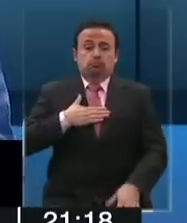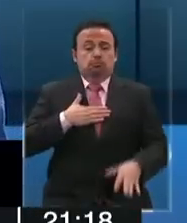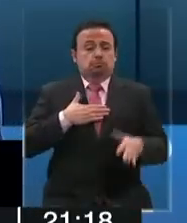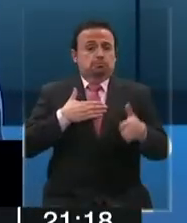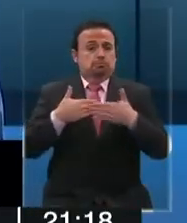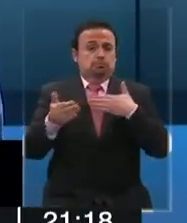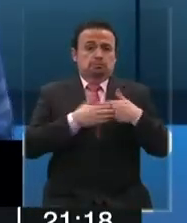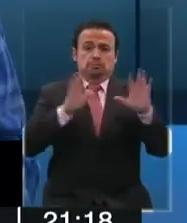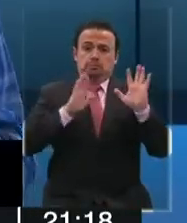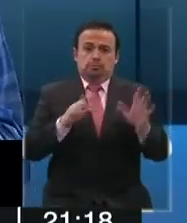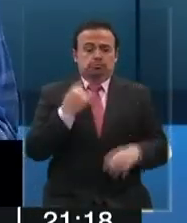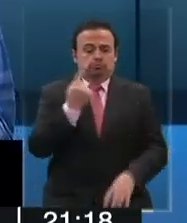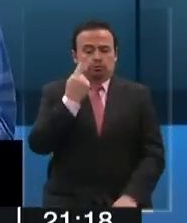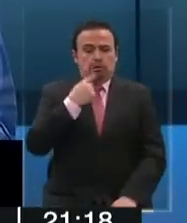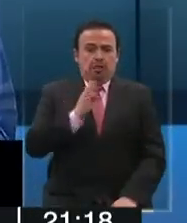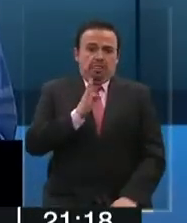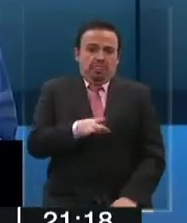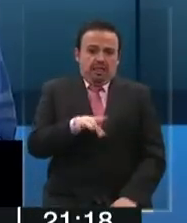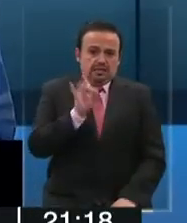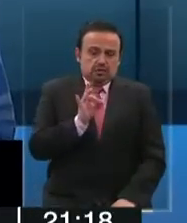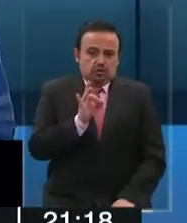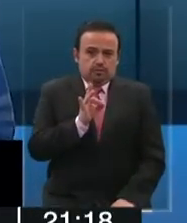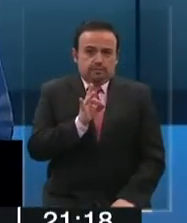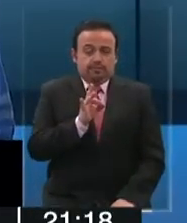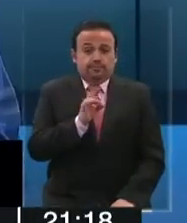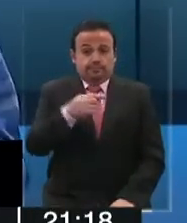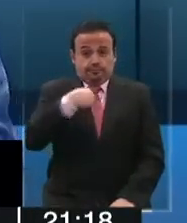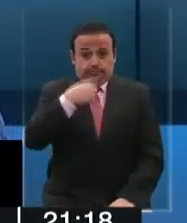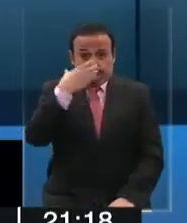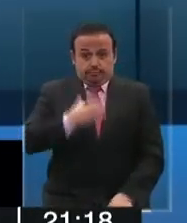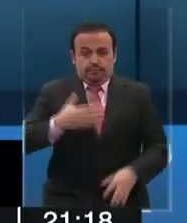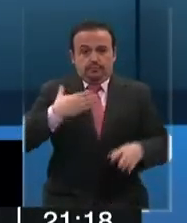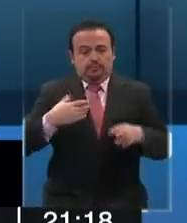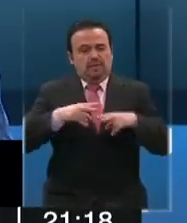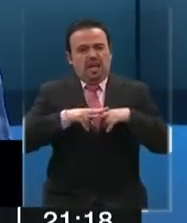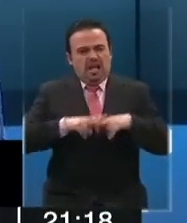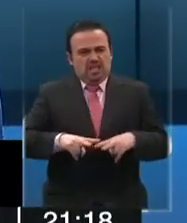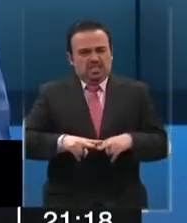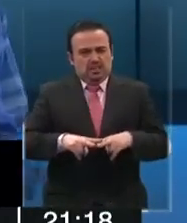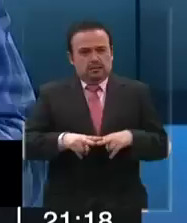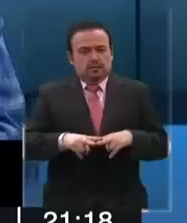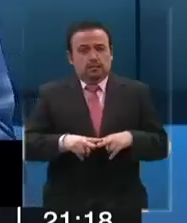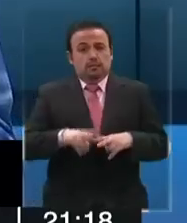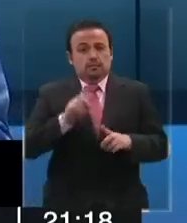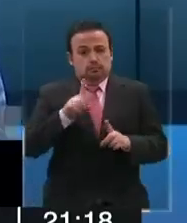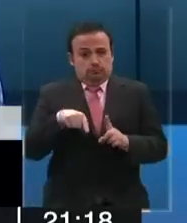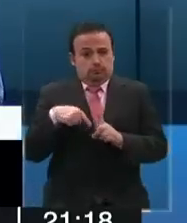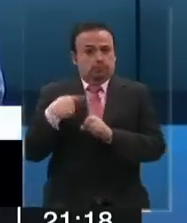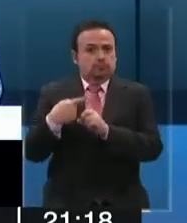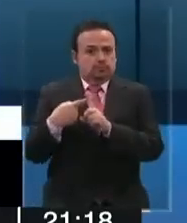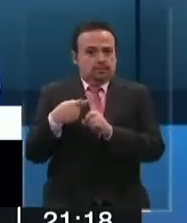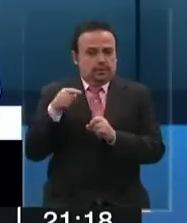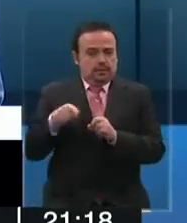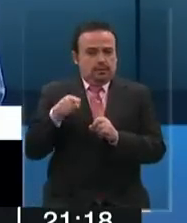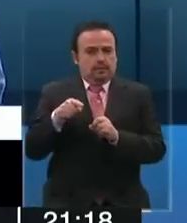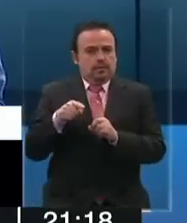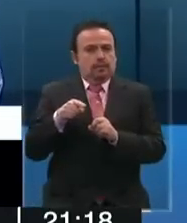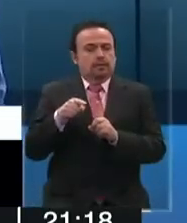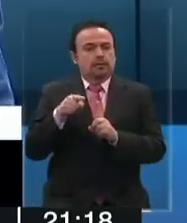absoluta autonomía lo que hago yo es sumarme a las